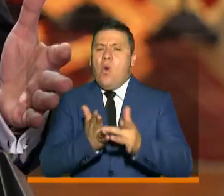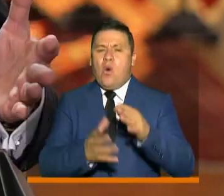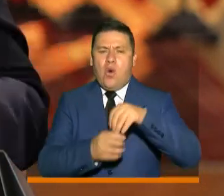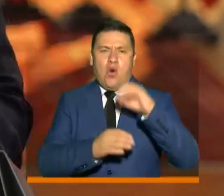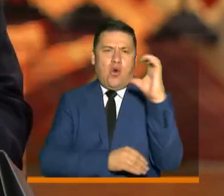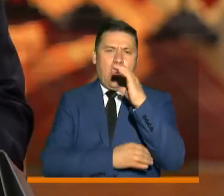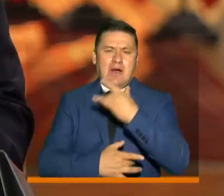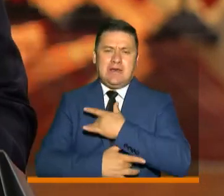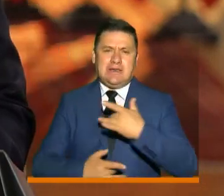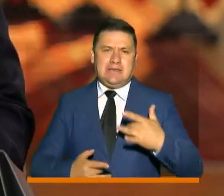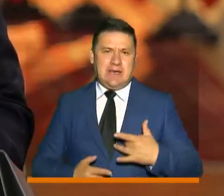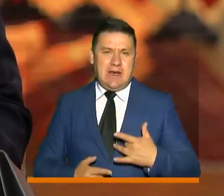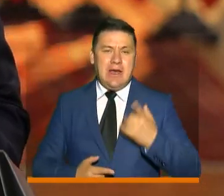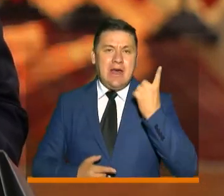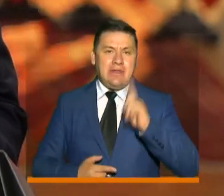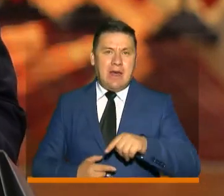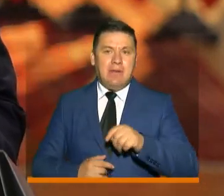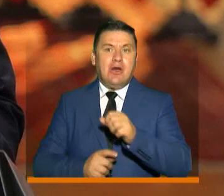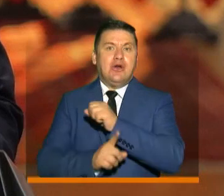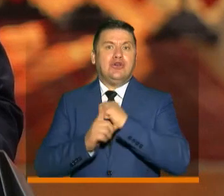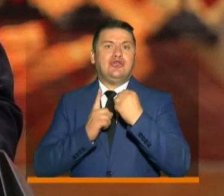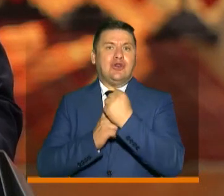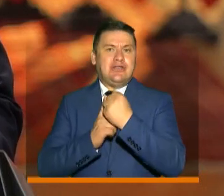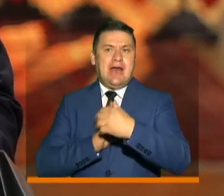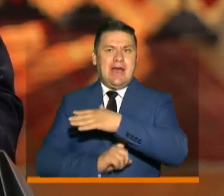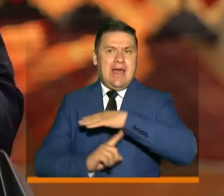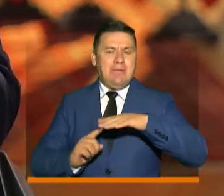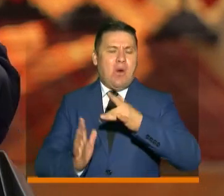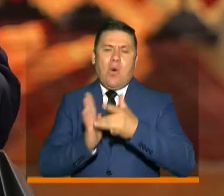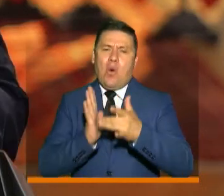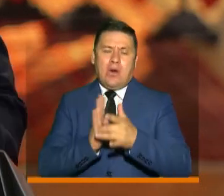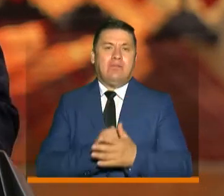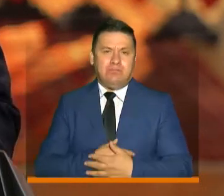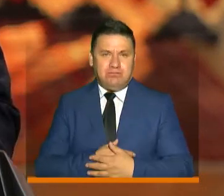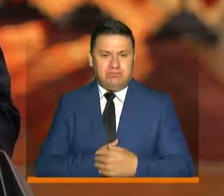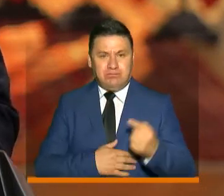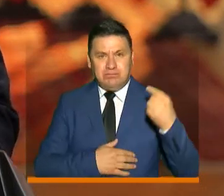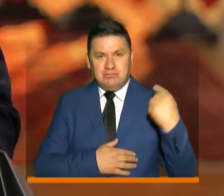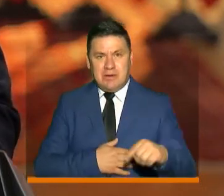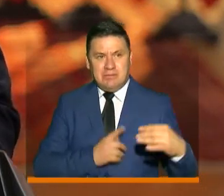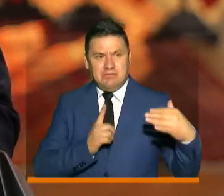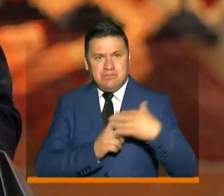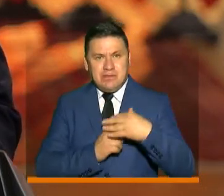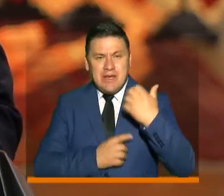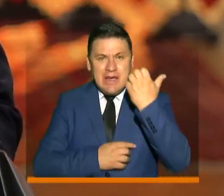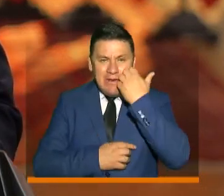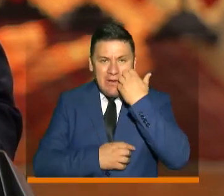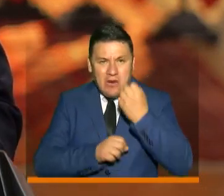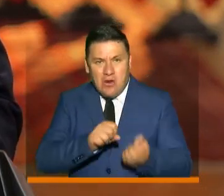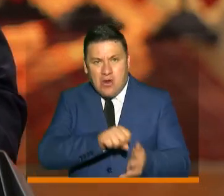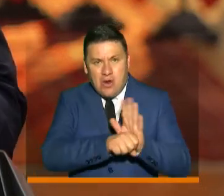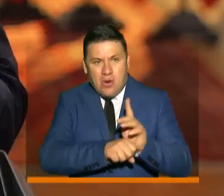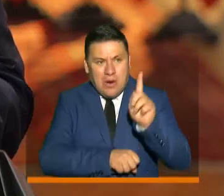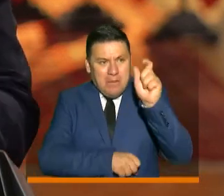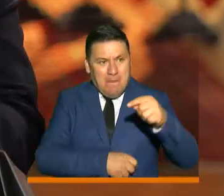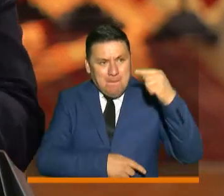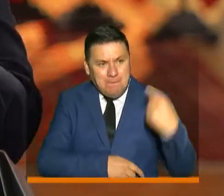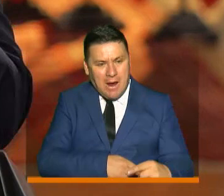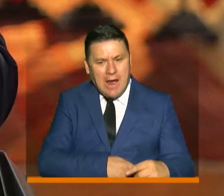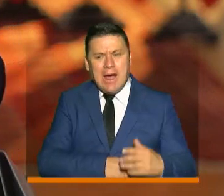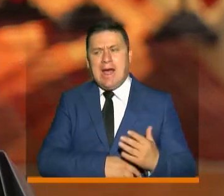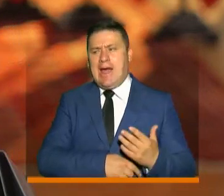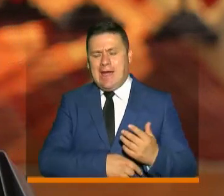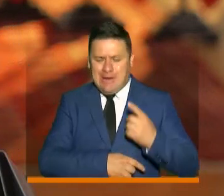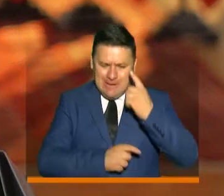el estado de emergencia económica social y ecológica con la llegada a colombia el primer caso de kobe 19 avanzamos